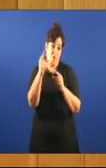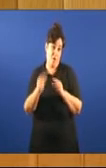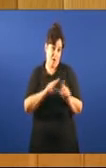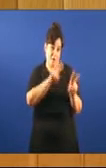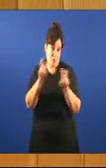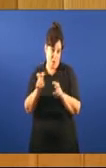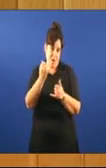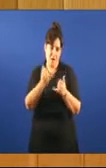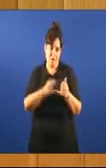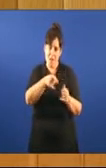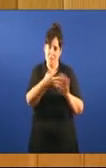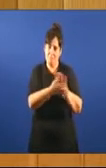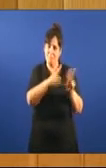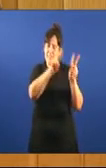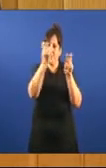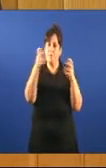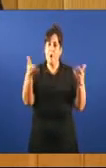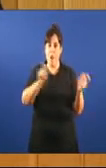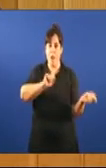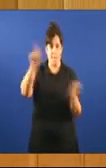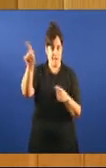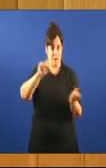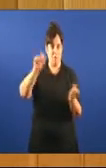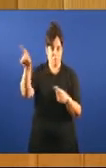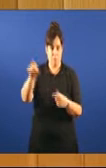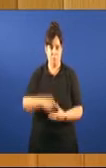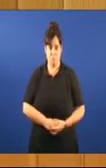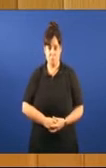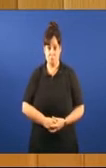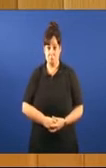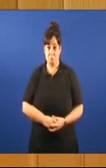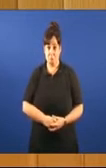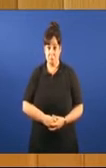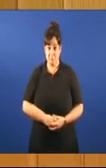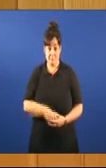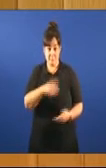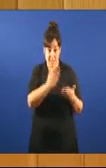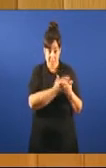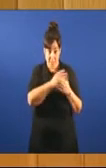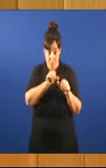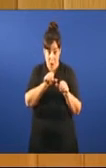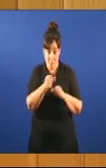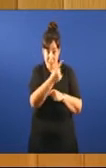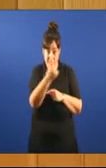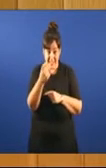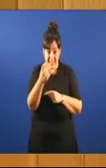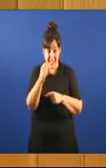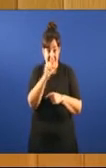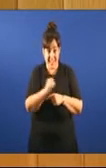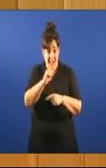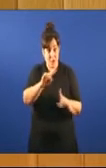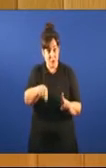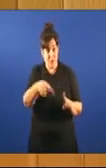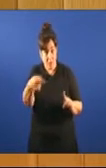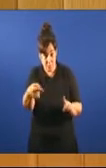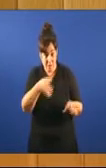Pasaron máis de 100 anos onde Rosalía decía Galicia sen homes quedas. Hoxe